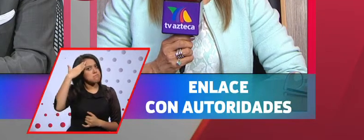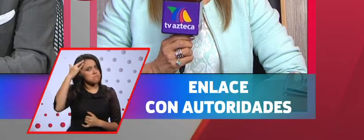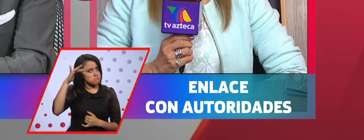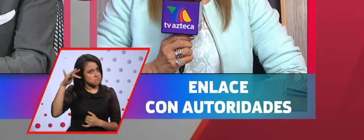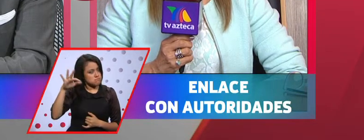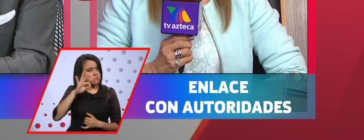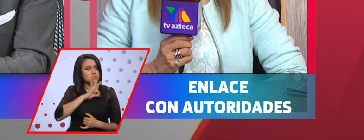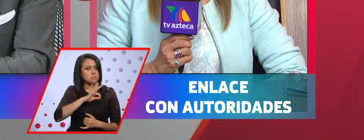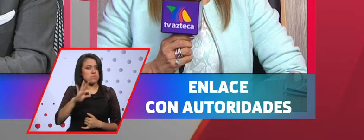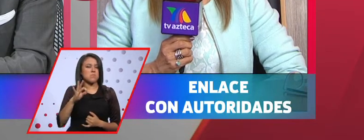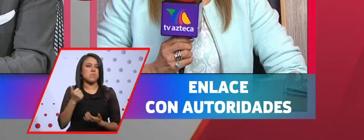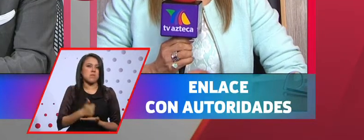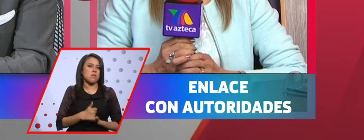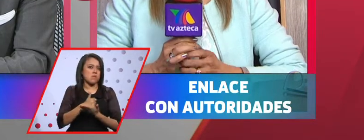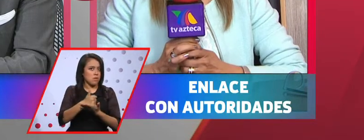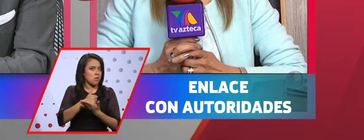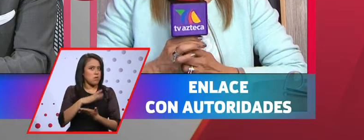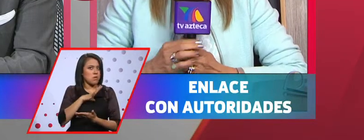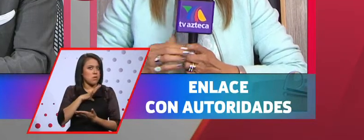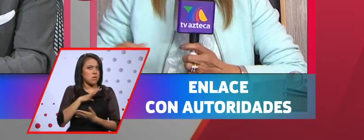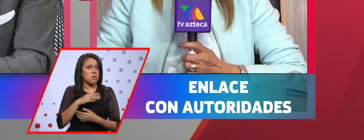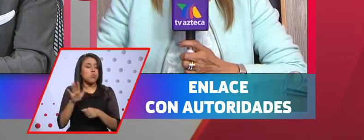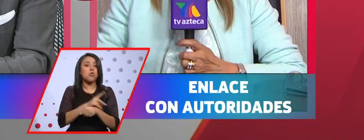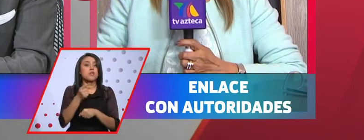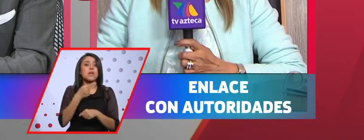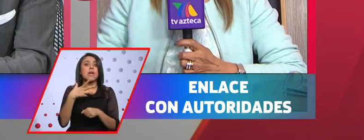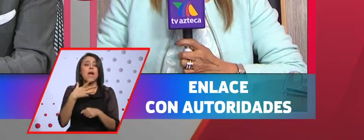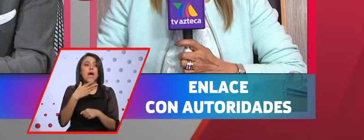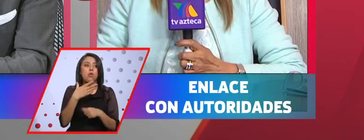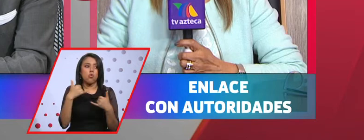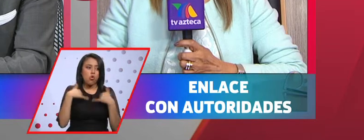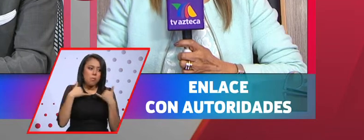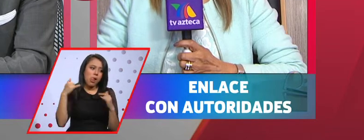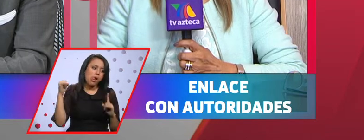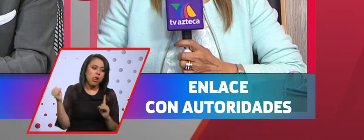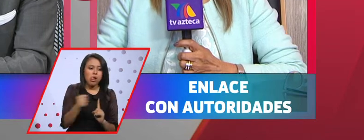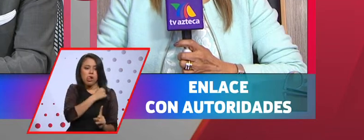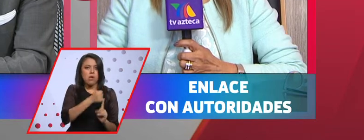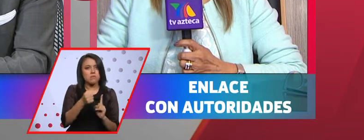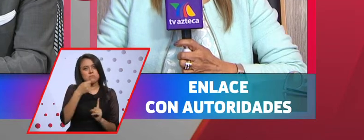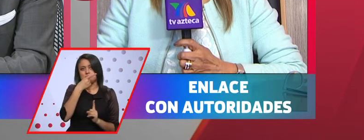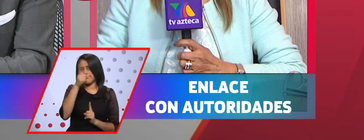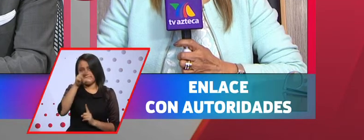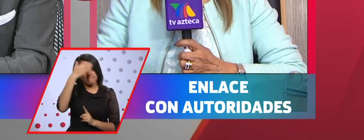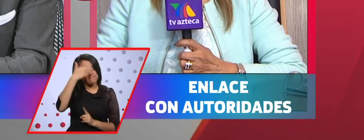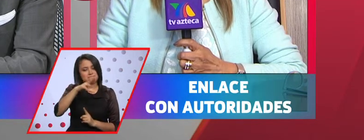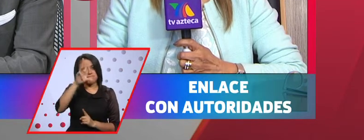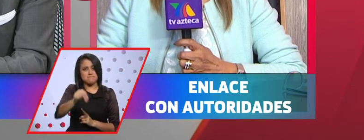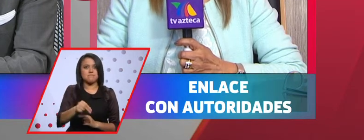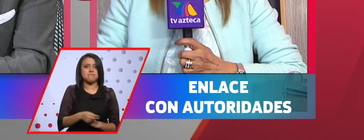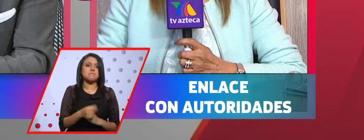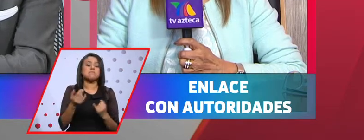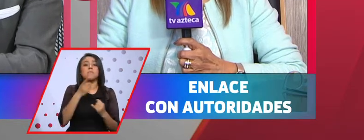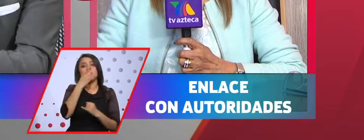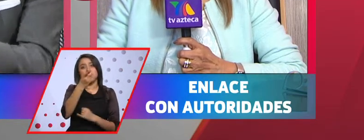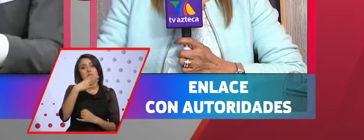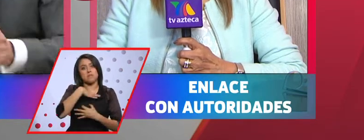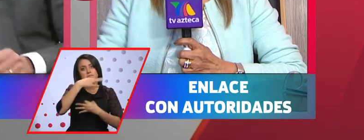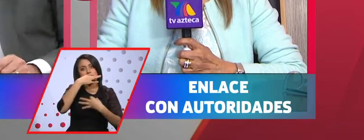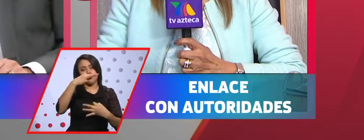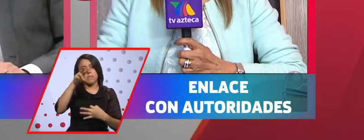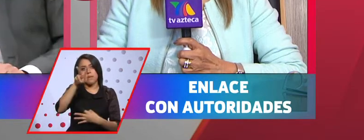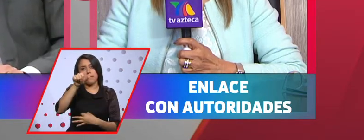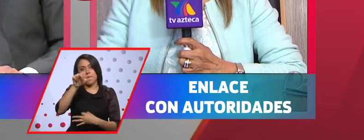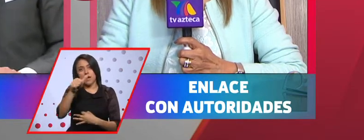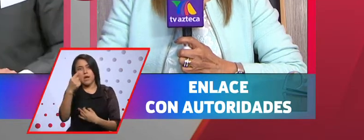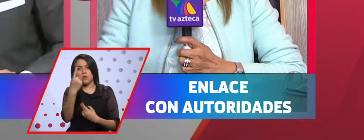pueden educar en un penal muy fácil por las agresiones recibidas. Y sabe que no me toco el corazón con eso. Entonces le voy avisando al señor Vaca y a la señora